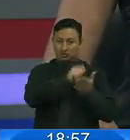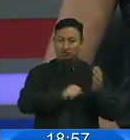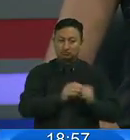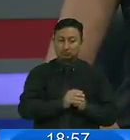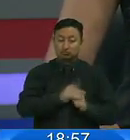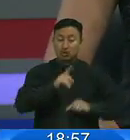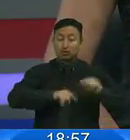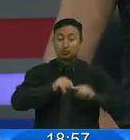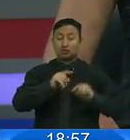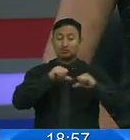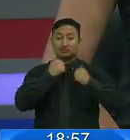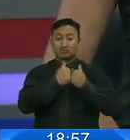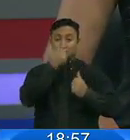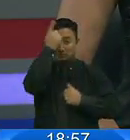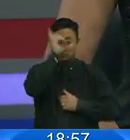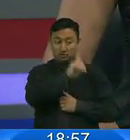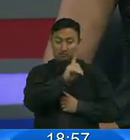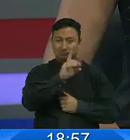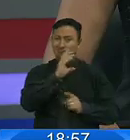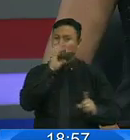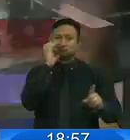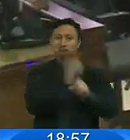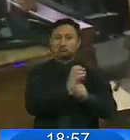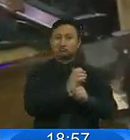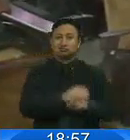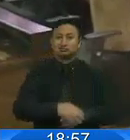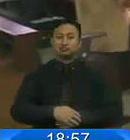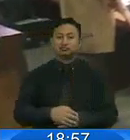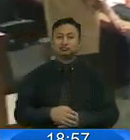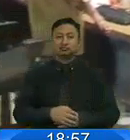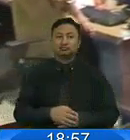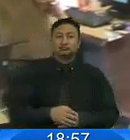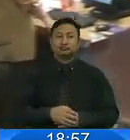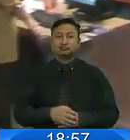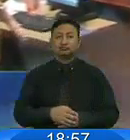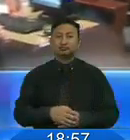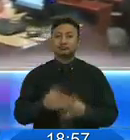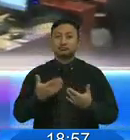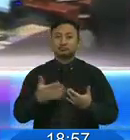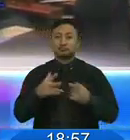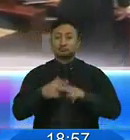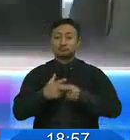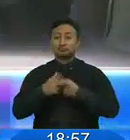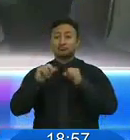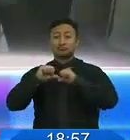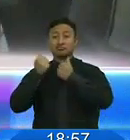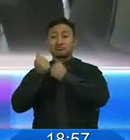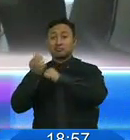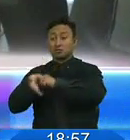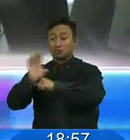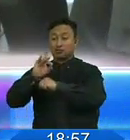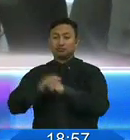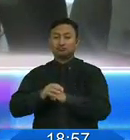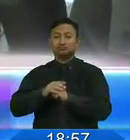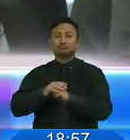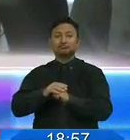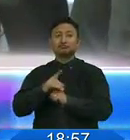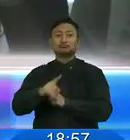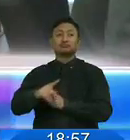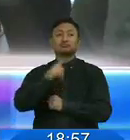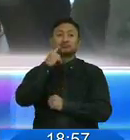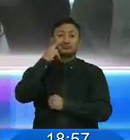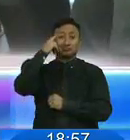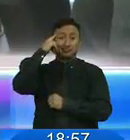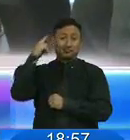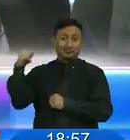la decisión presidencial. Las reacciones se generan desde el Pleno. El correísta Juan Carlos Lloret